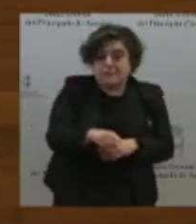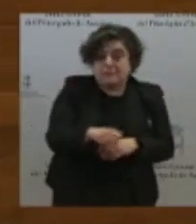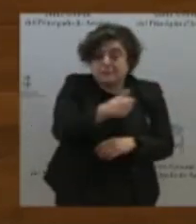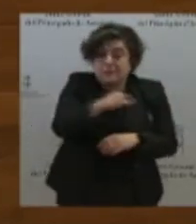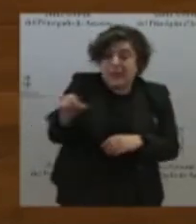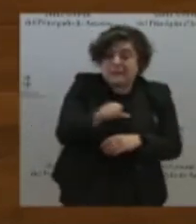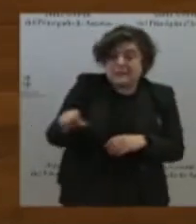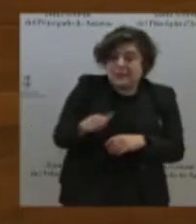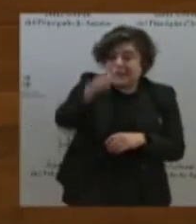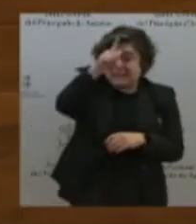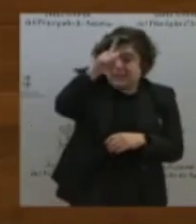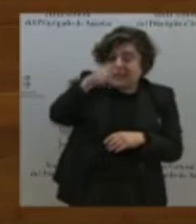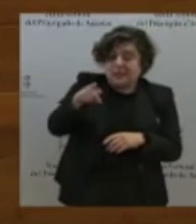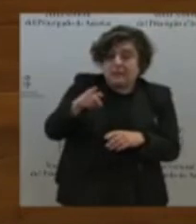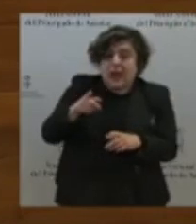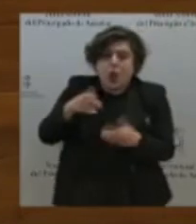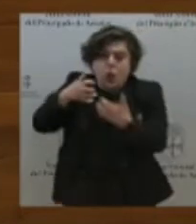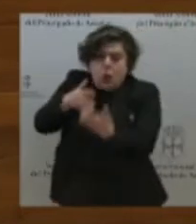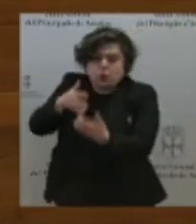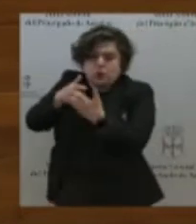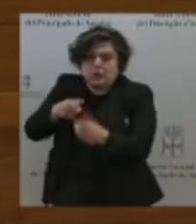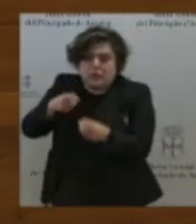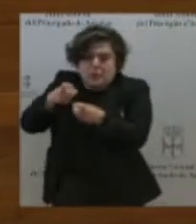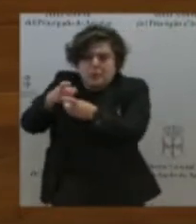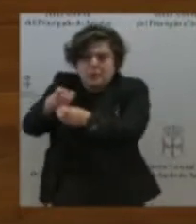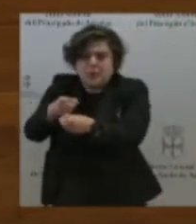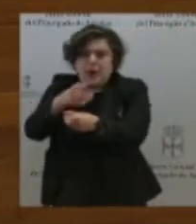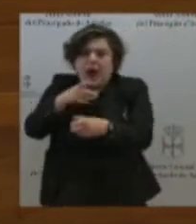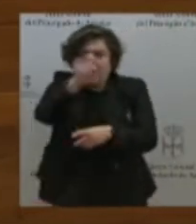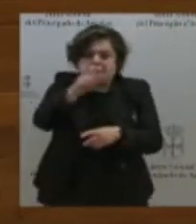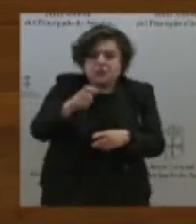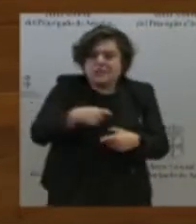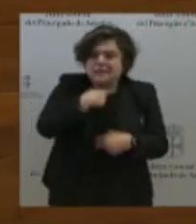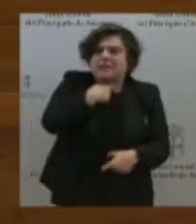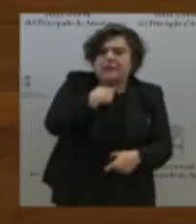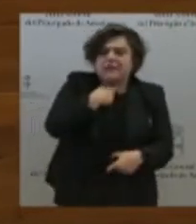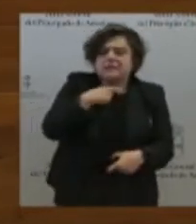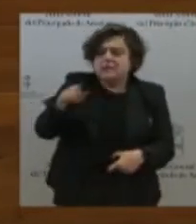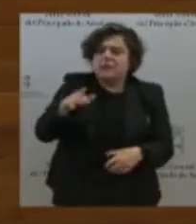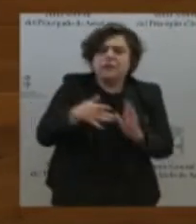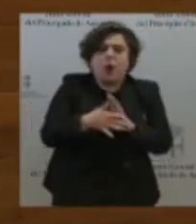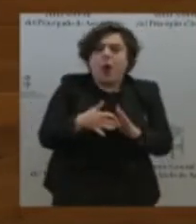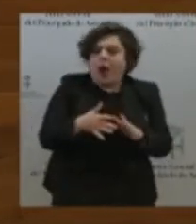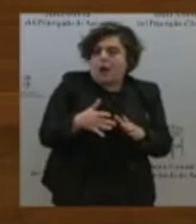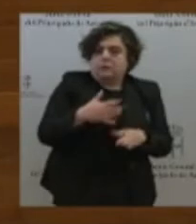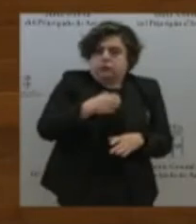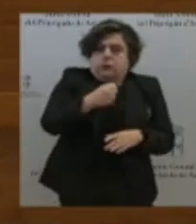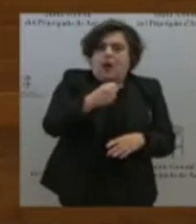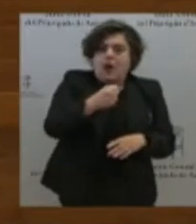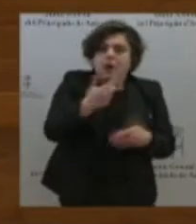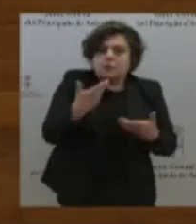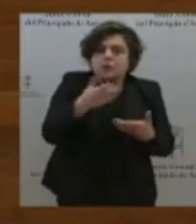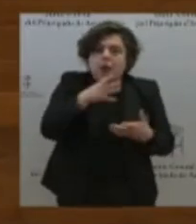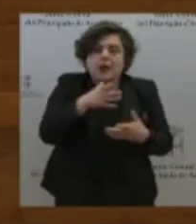flagrante violación del derecho internacional fueron convertidos en héroes por las nuevas autoridades de Asturias. Un status quo